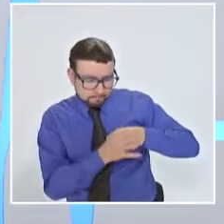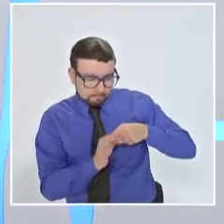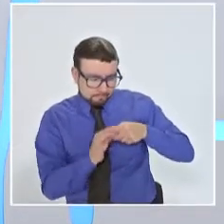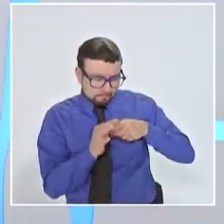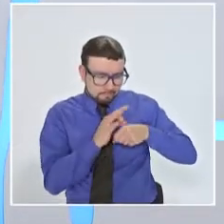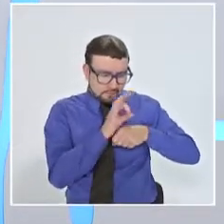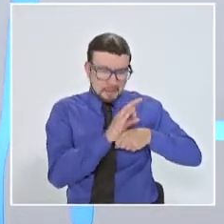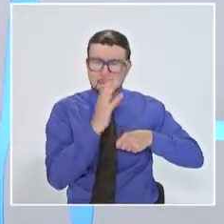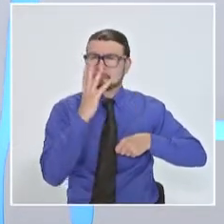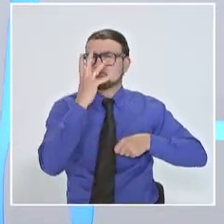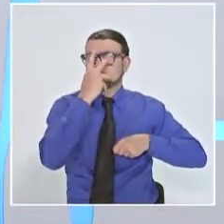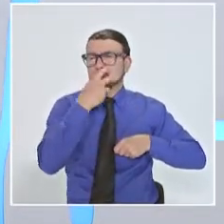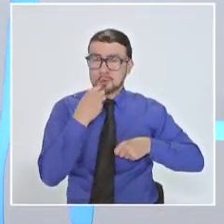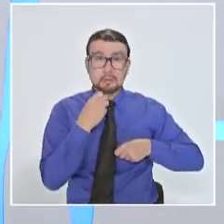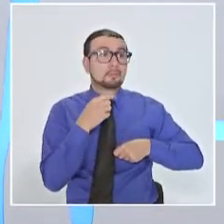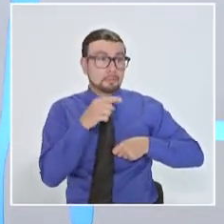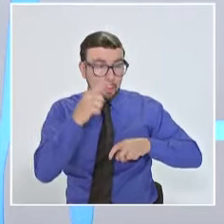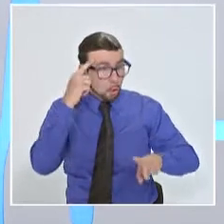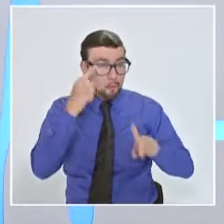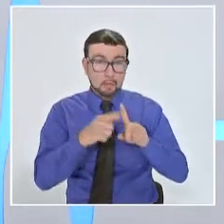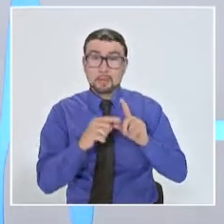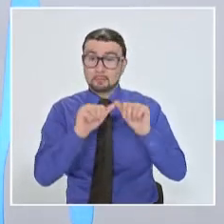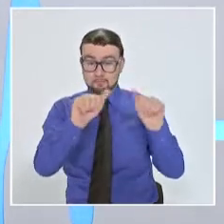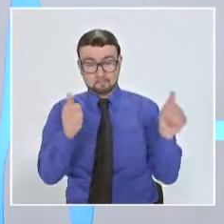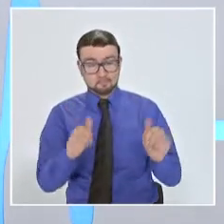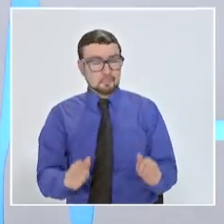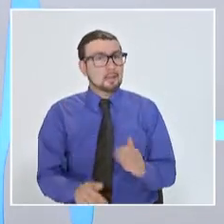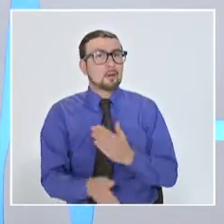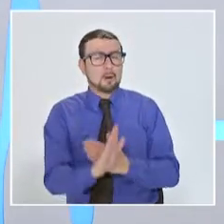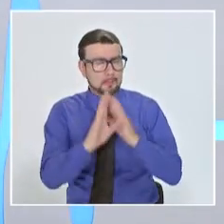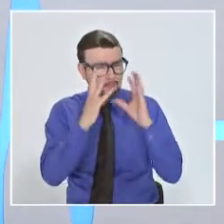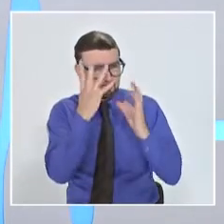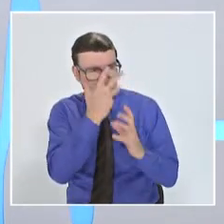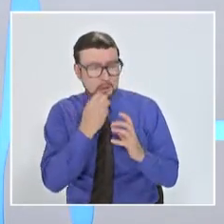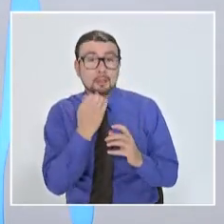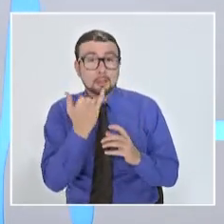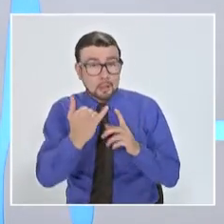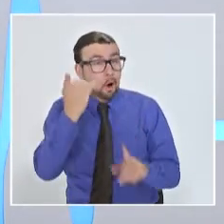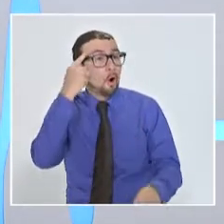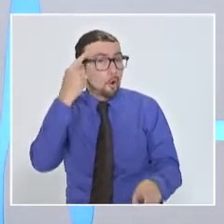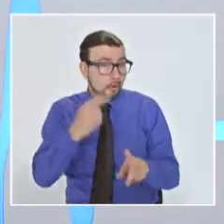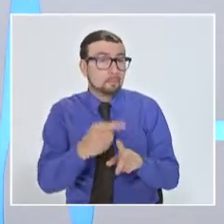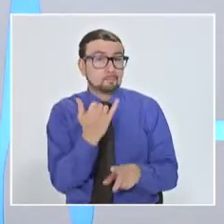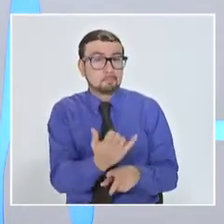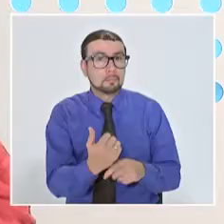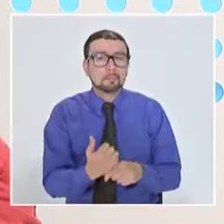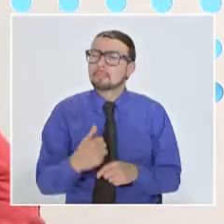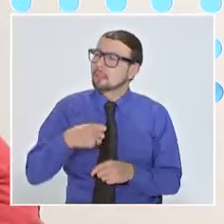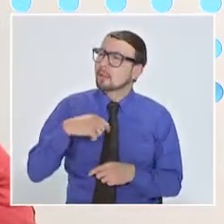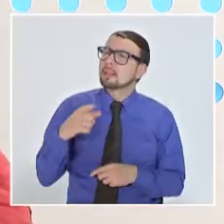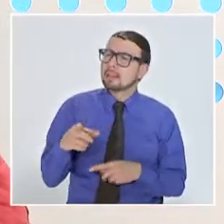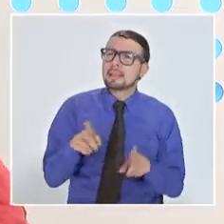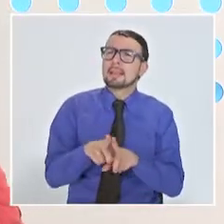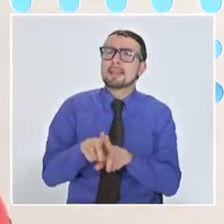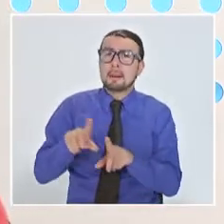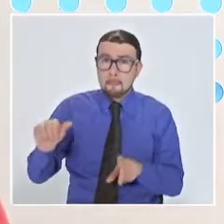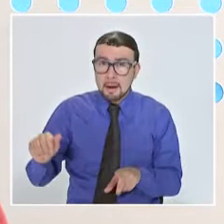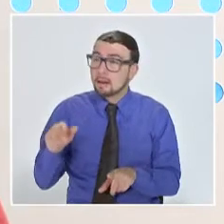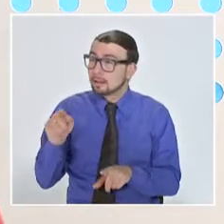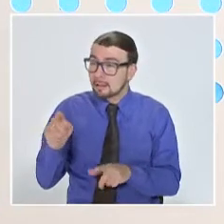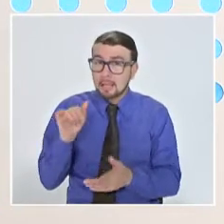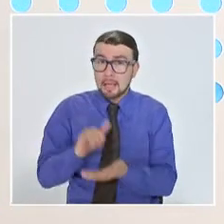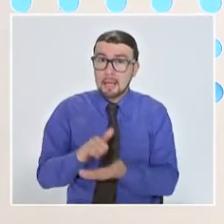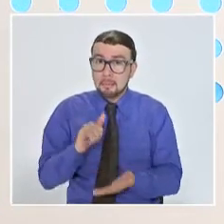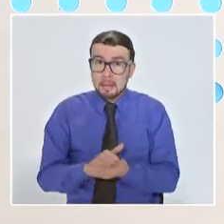en la mayoría de los casos unos resultados estéticos muy buenos. Además, yo tuve el caso de una hermana y le hicimos este colgajo